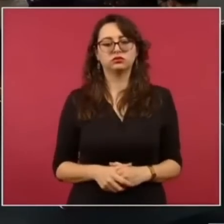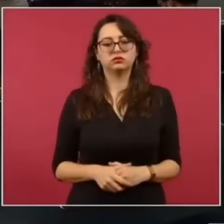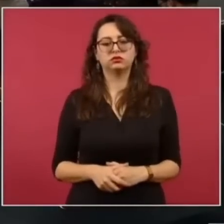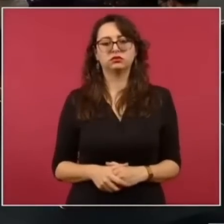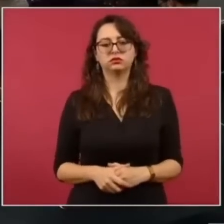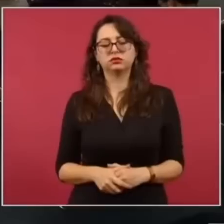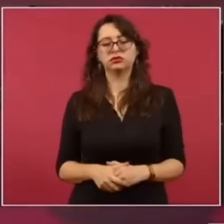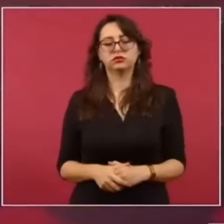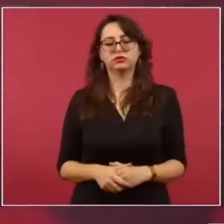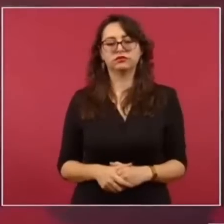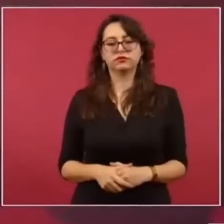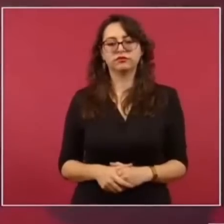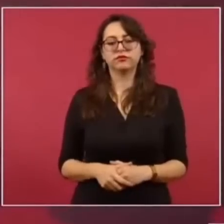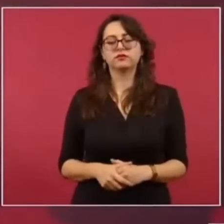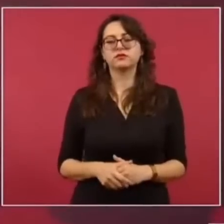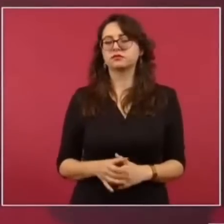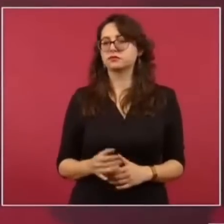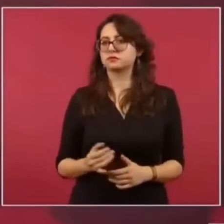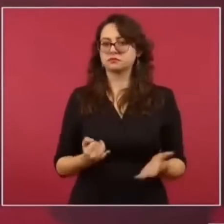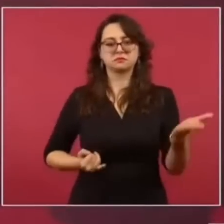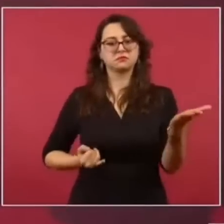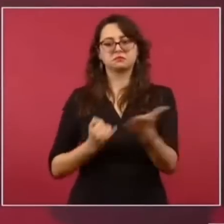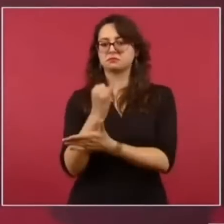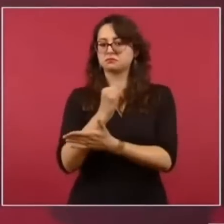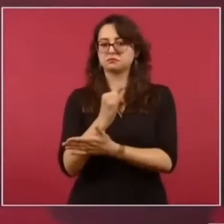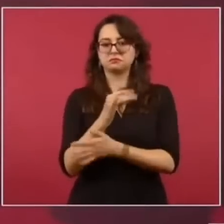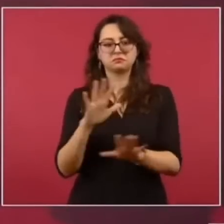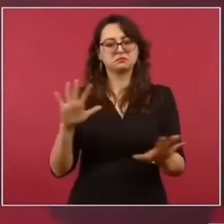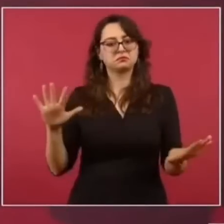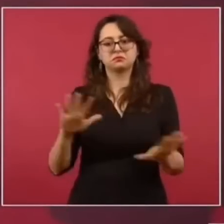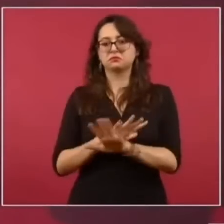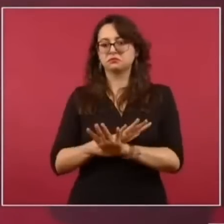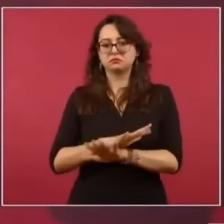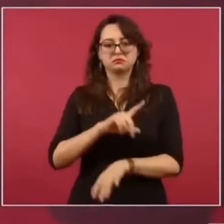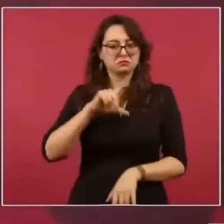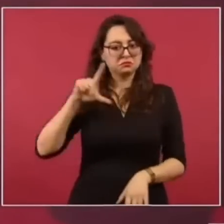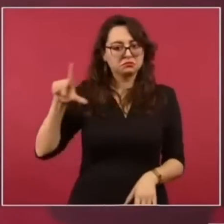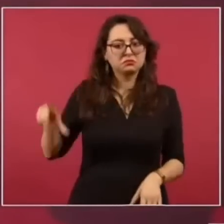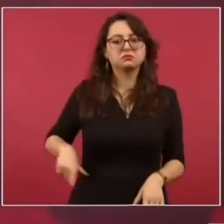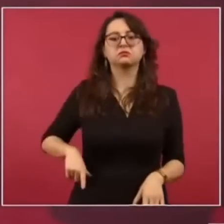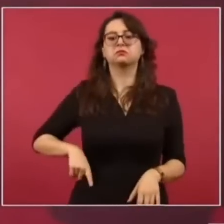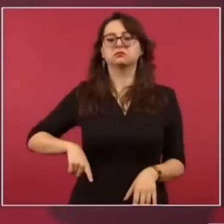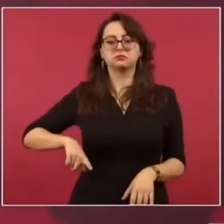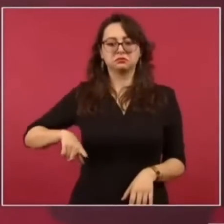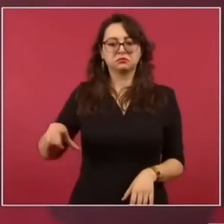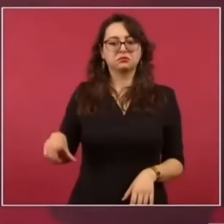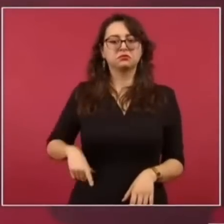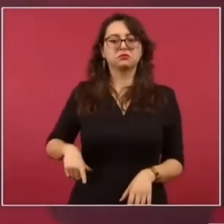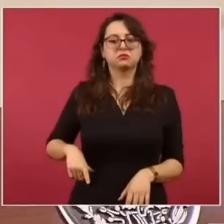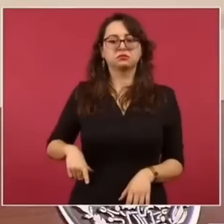decidieron llevar a cabo un cambio que hacía falta en Tamaulipas.